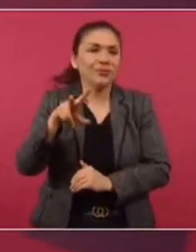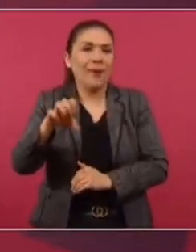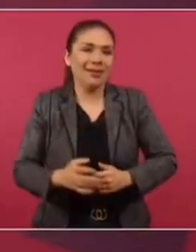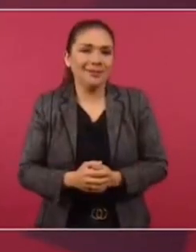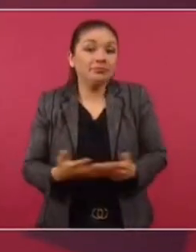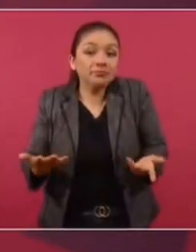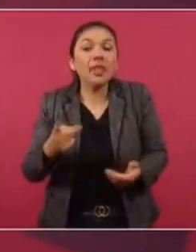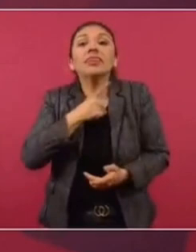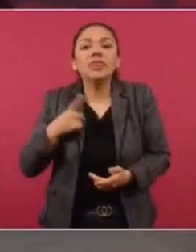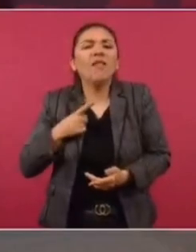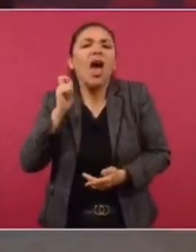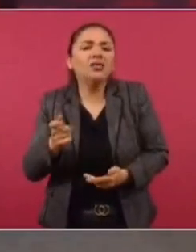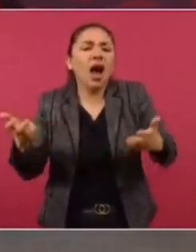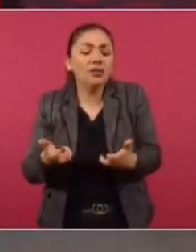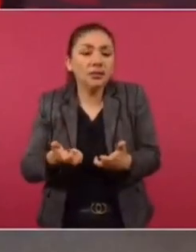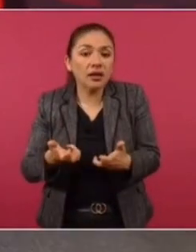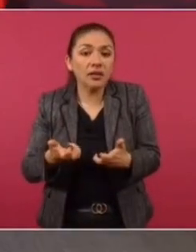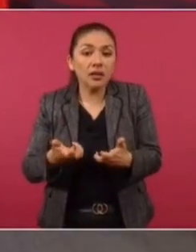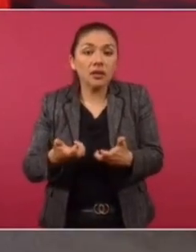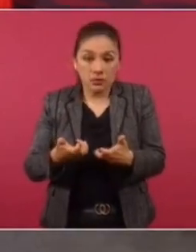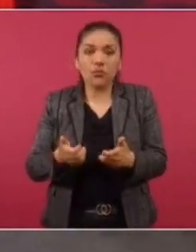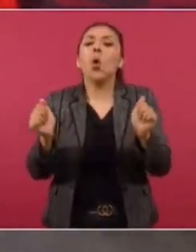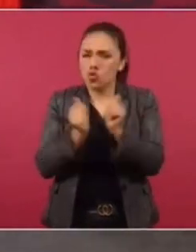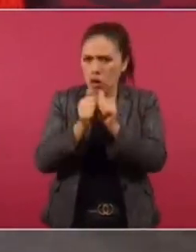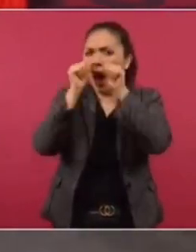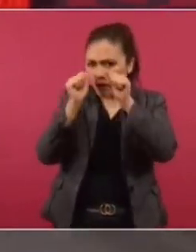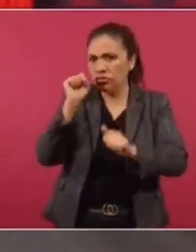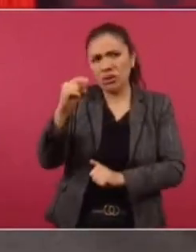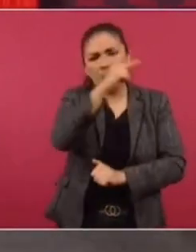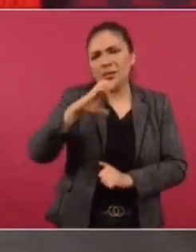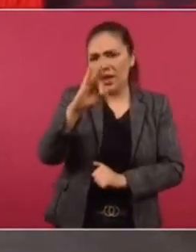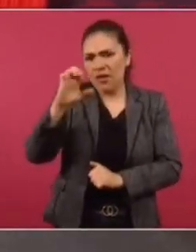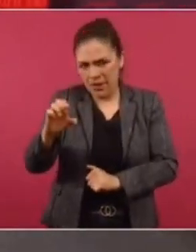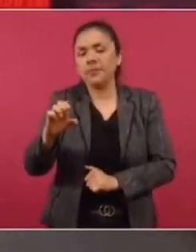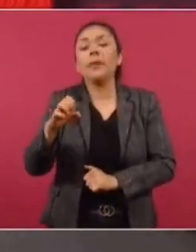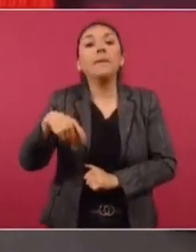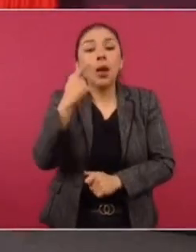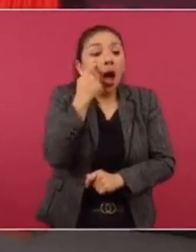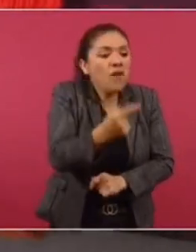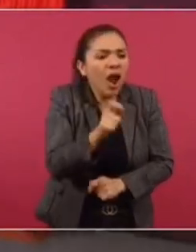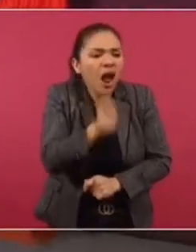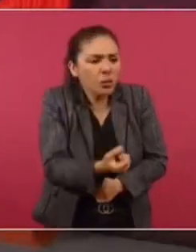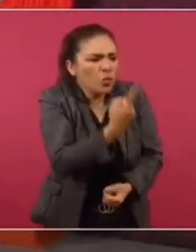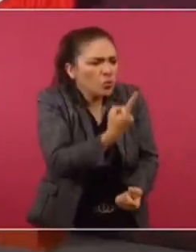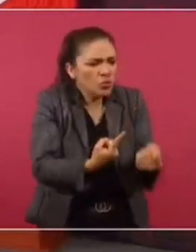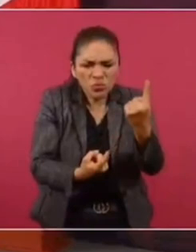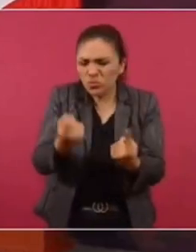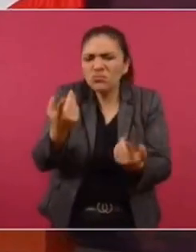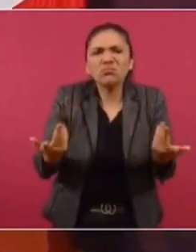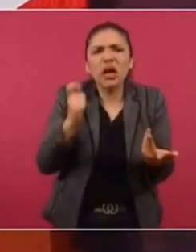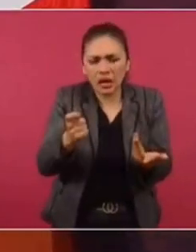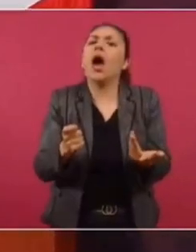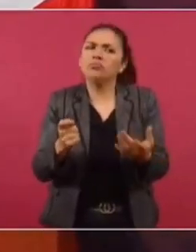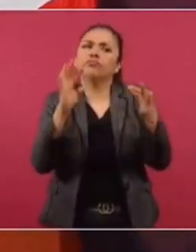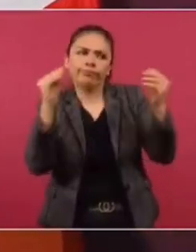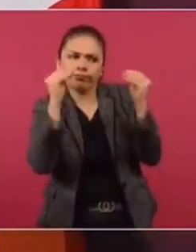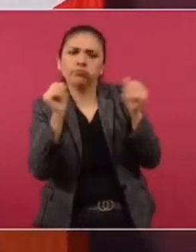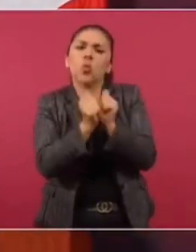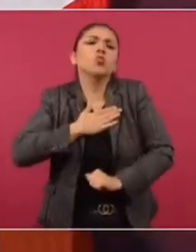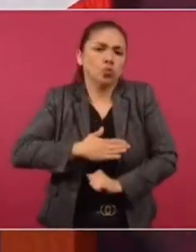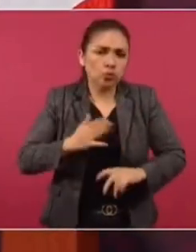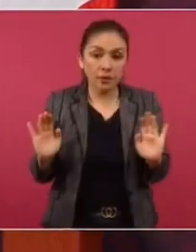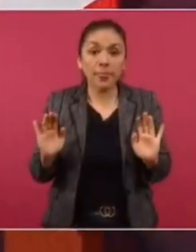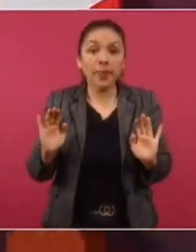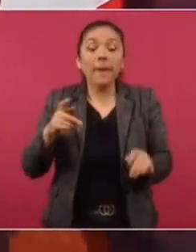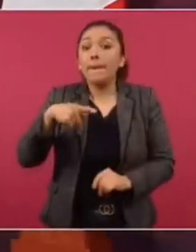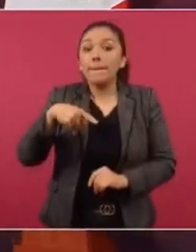Entonces, lo que tiene que hacer, o sea, que los van a atender en la Comisión Federal de Electricidad, bien, es ver esos casos y hacer justicia. Bien.